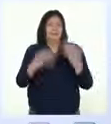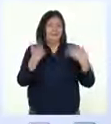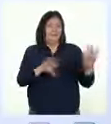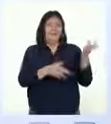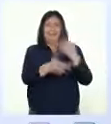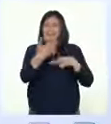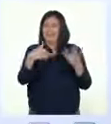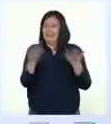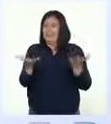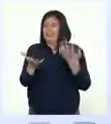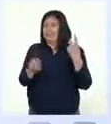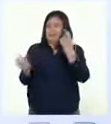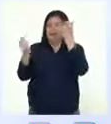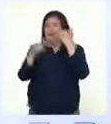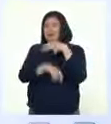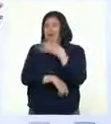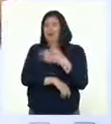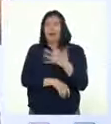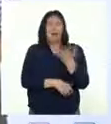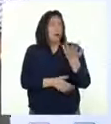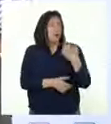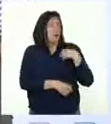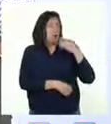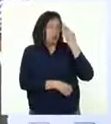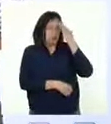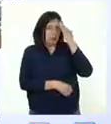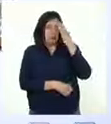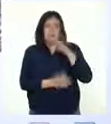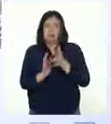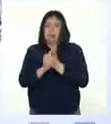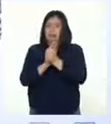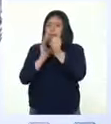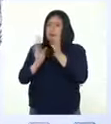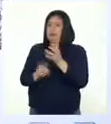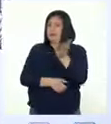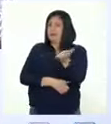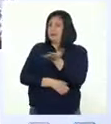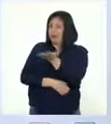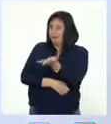Ya estamos de regreso así de rápido. Vamos a conocer al experto invitado.